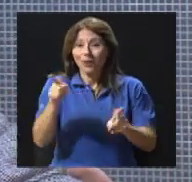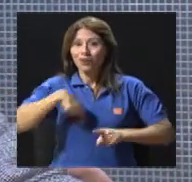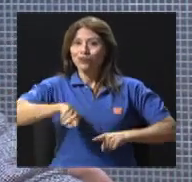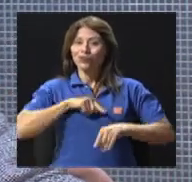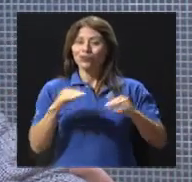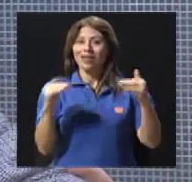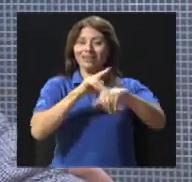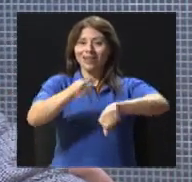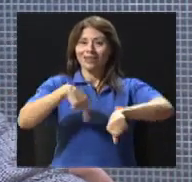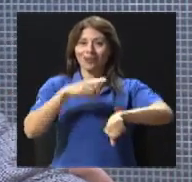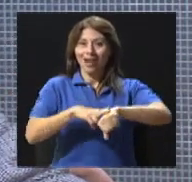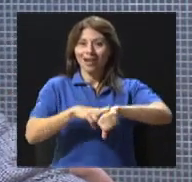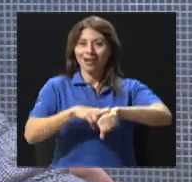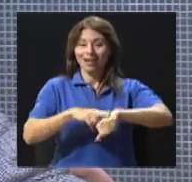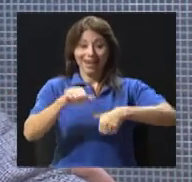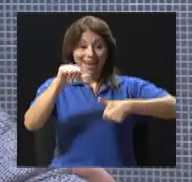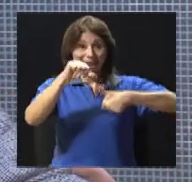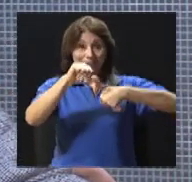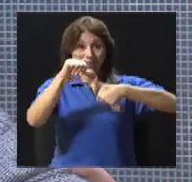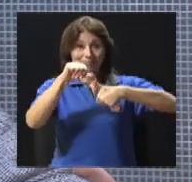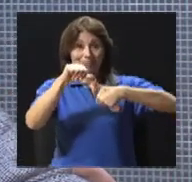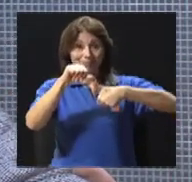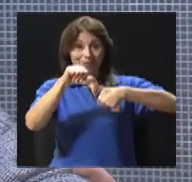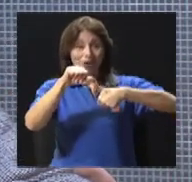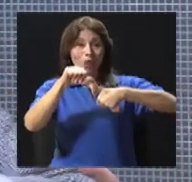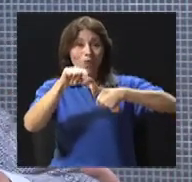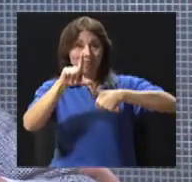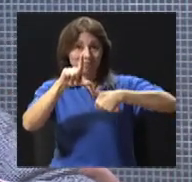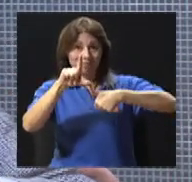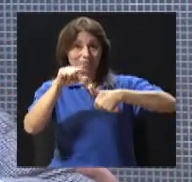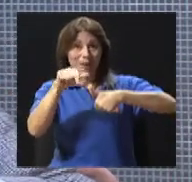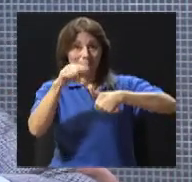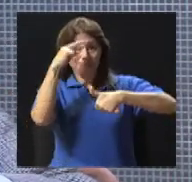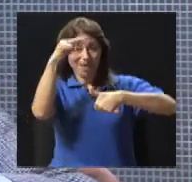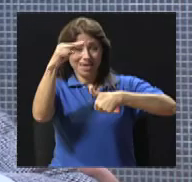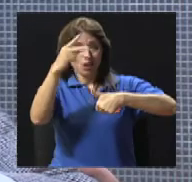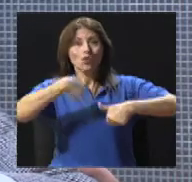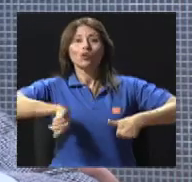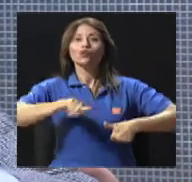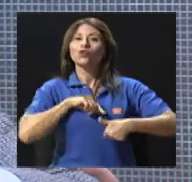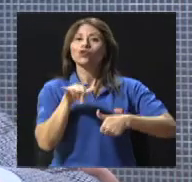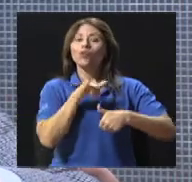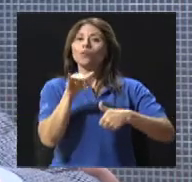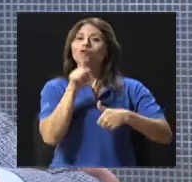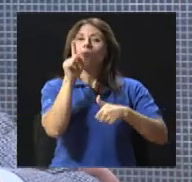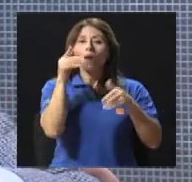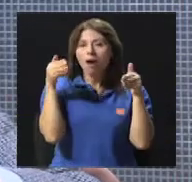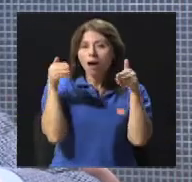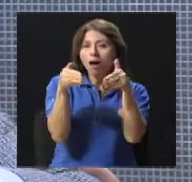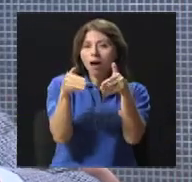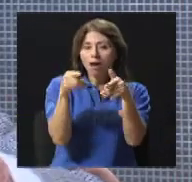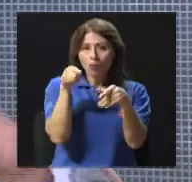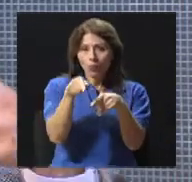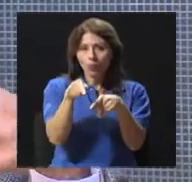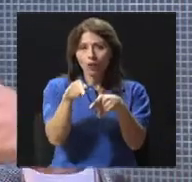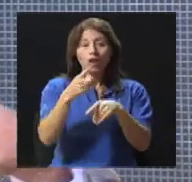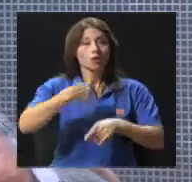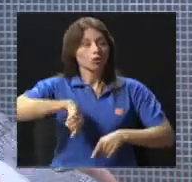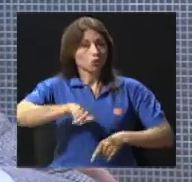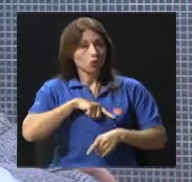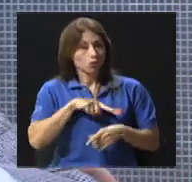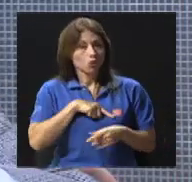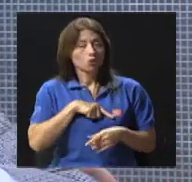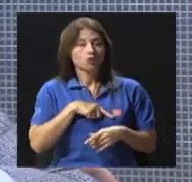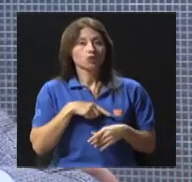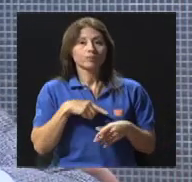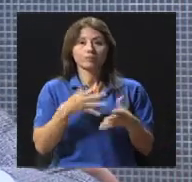México nosotros somos referentes en este tema. De hecho, nuestros datos son a nivel internacional reconocidos como de muy alta calidad porque el manejo de la